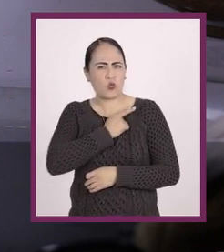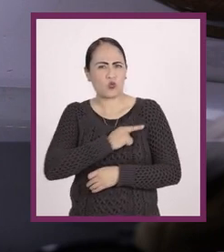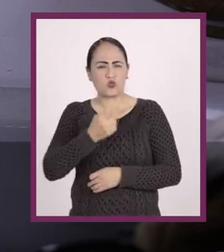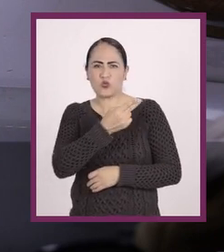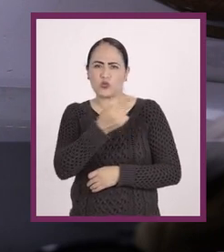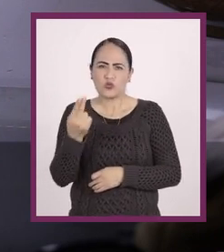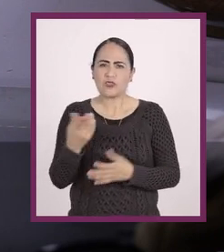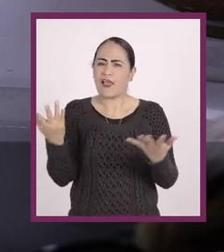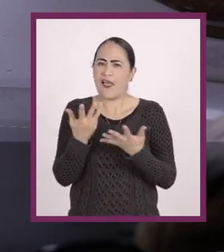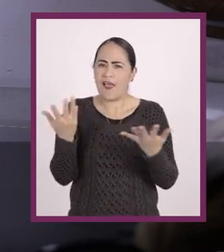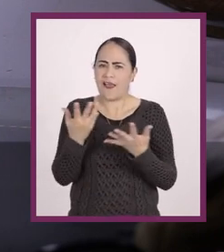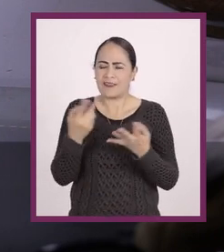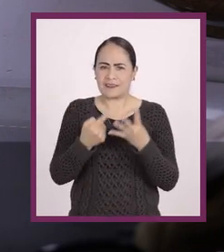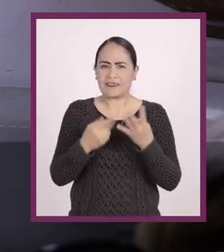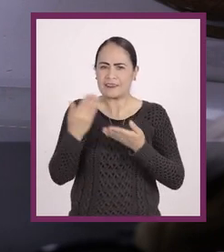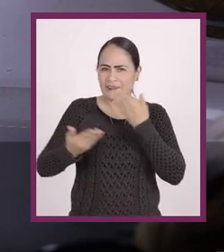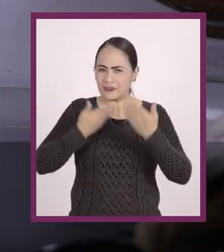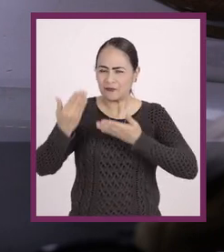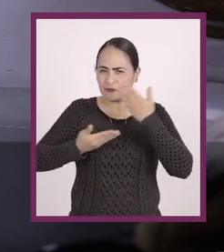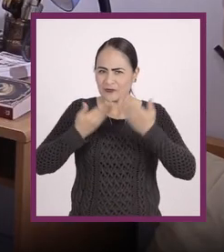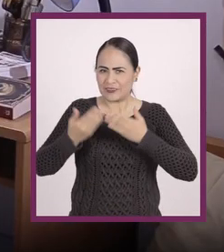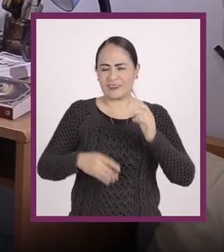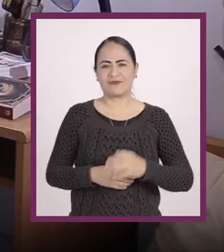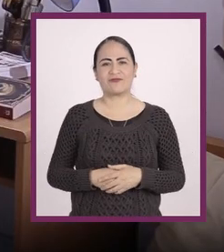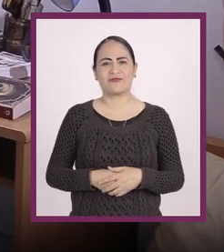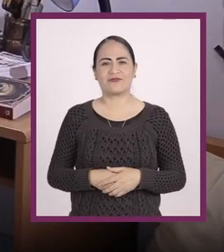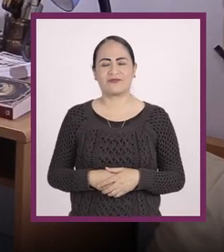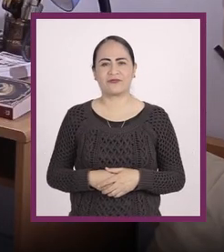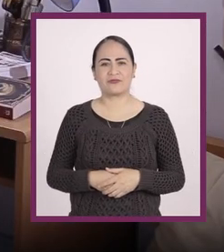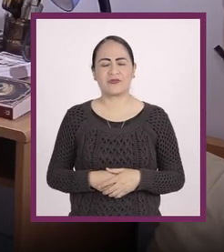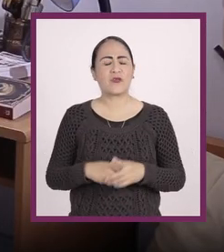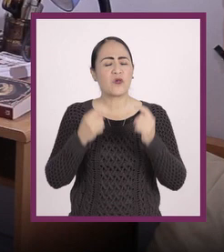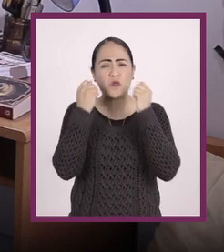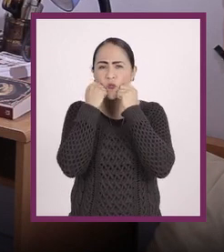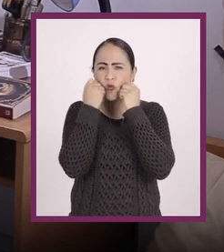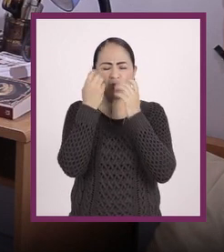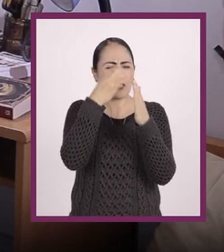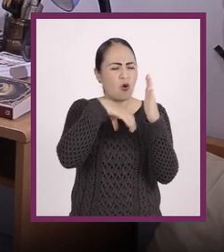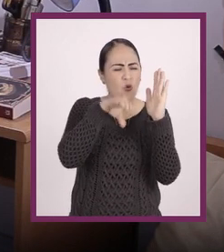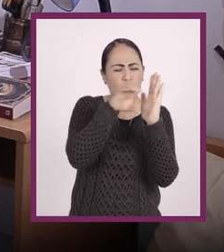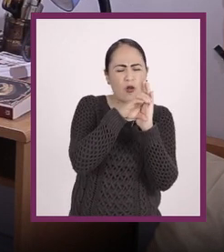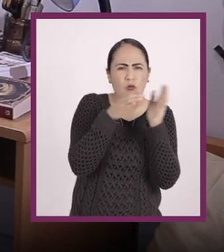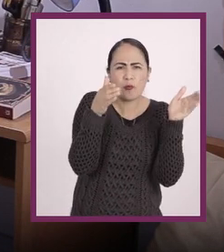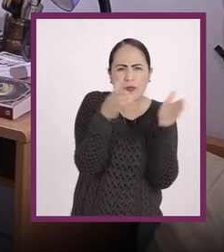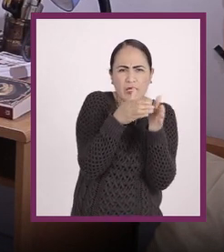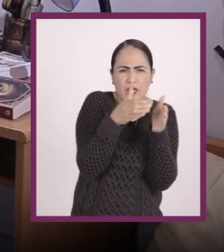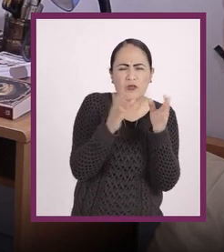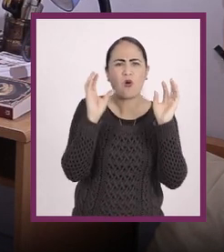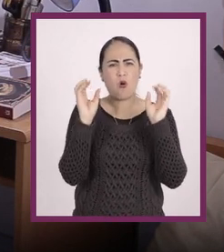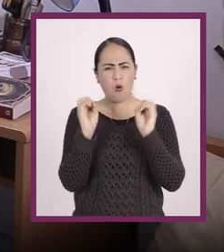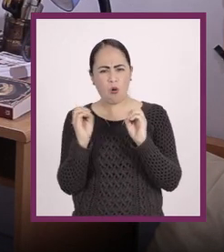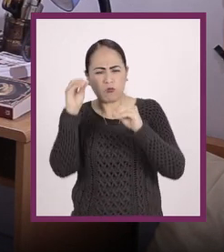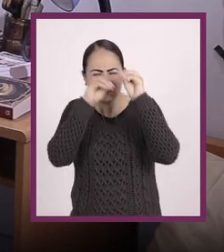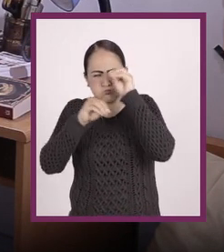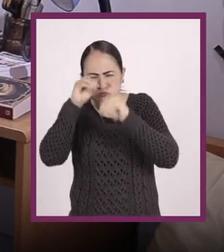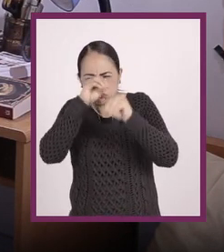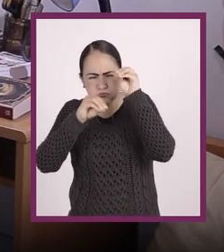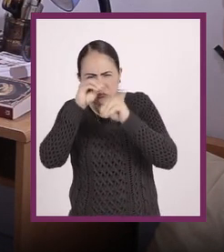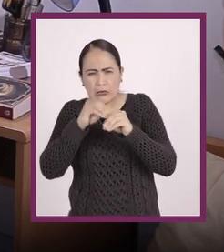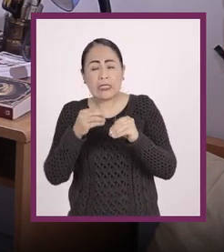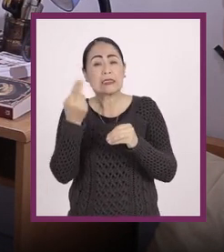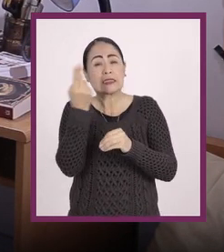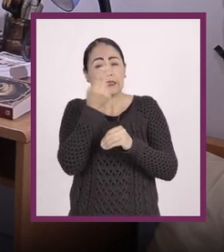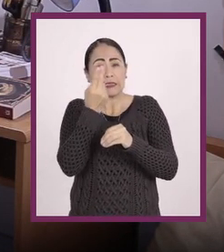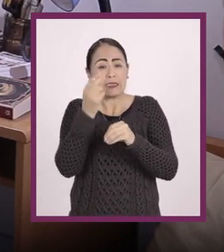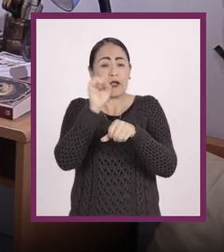para realizar sus labores escolares no importa que tan pequeños puedan ser o qué tan decorados lo básico